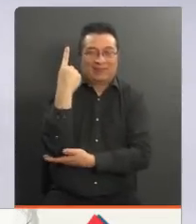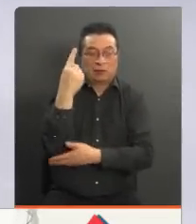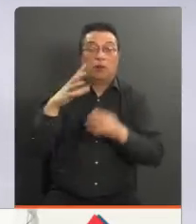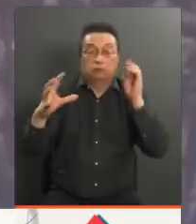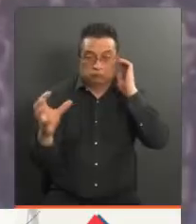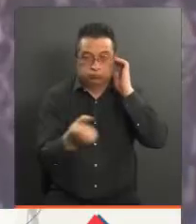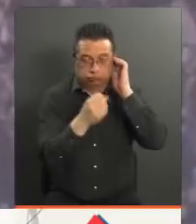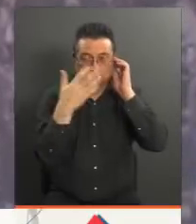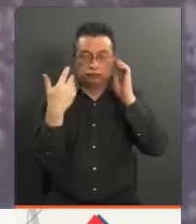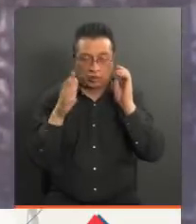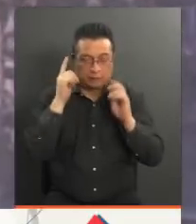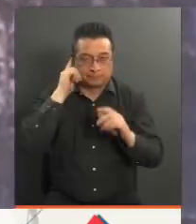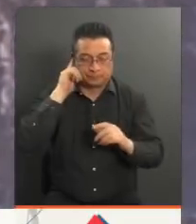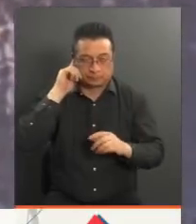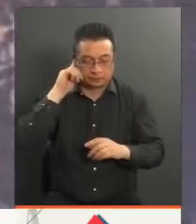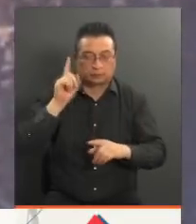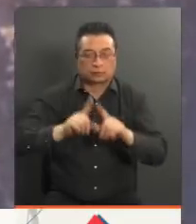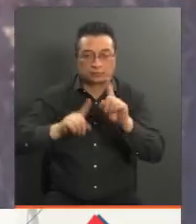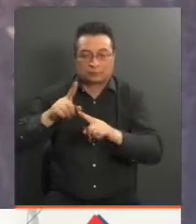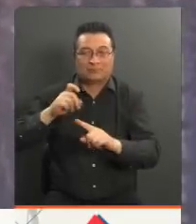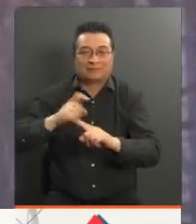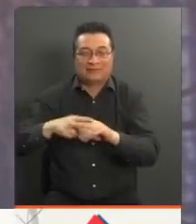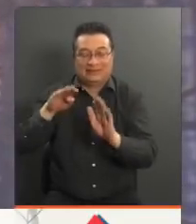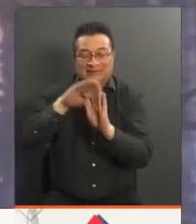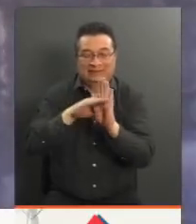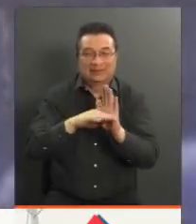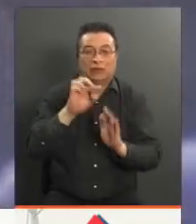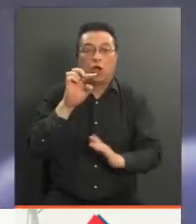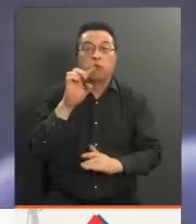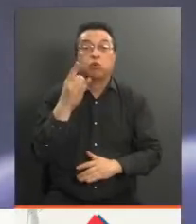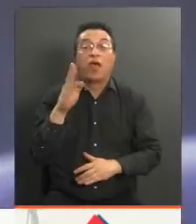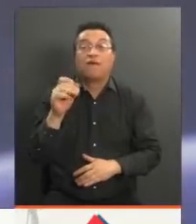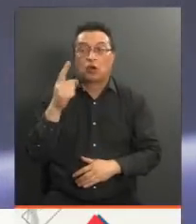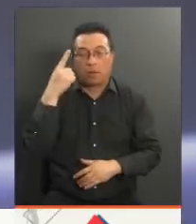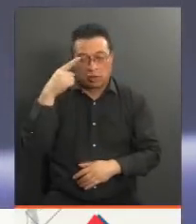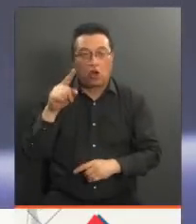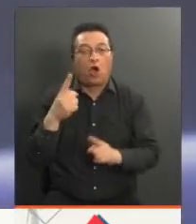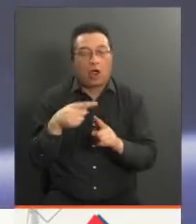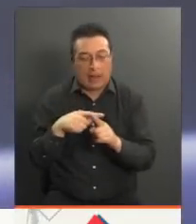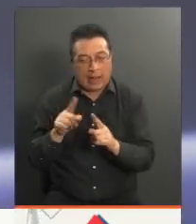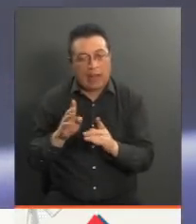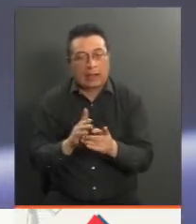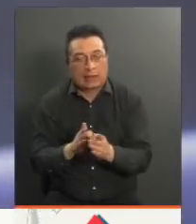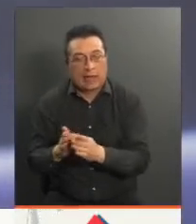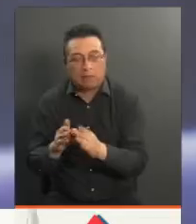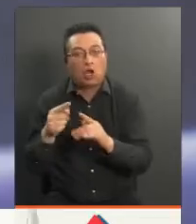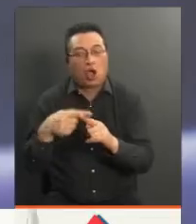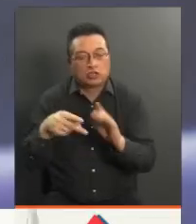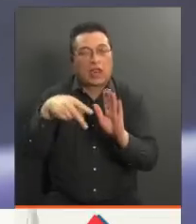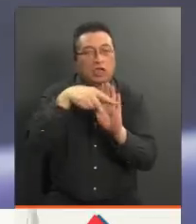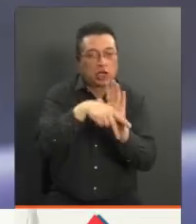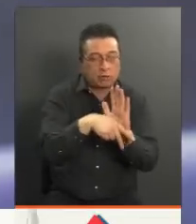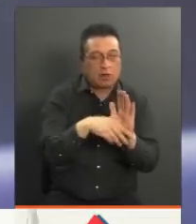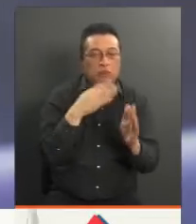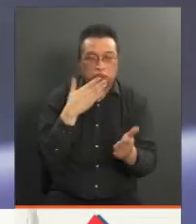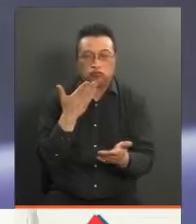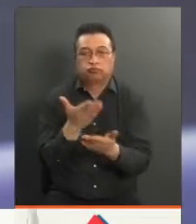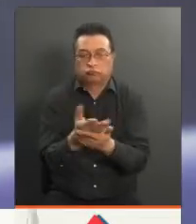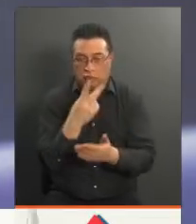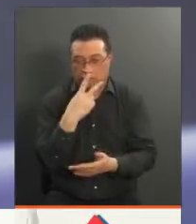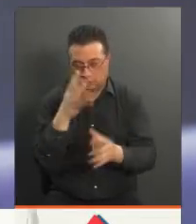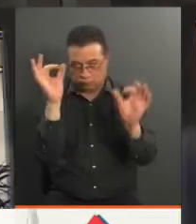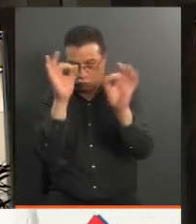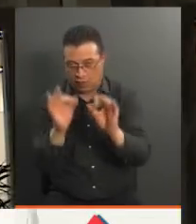consiguieron algunos votos de la ex lista del pueblo, pero tuvieron que presentar alternativas y otras normas, como nos cuenta la nota Diego Quesada.